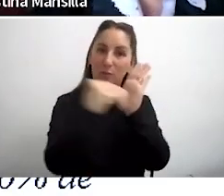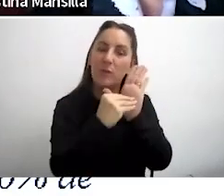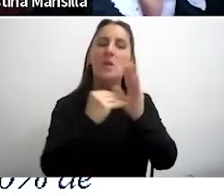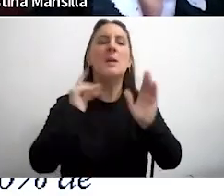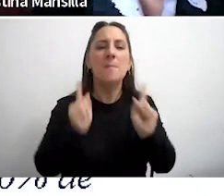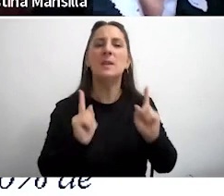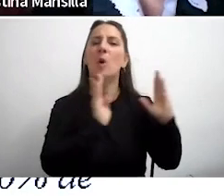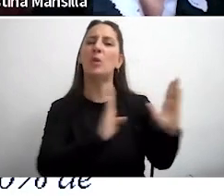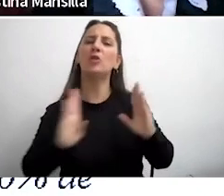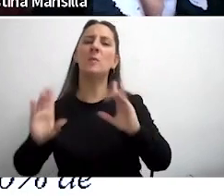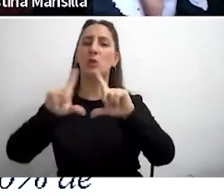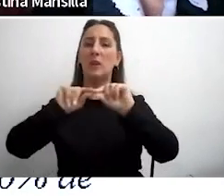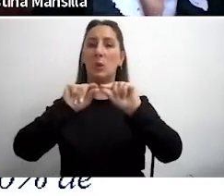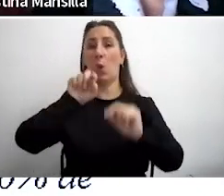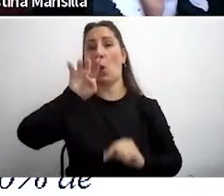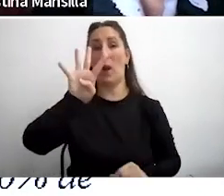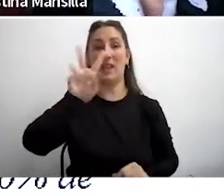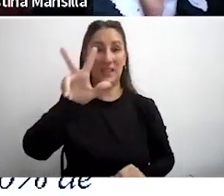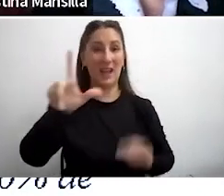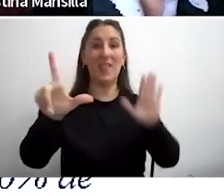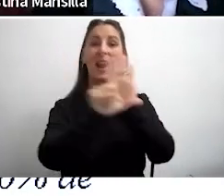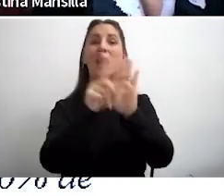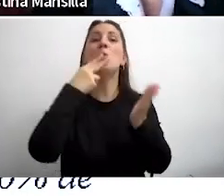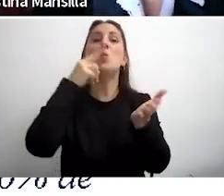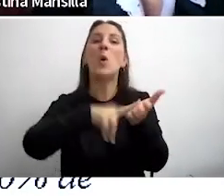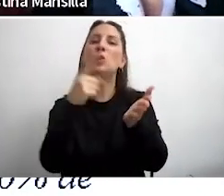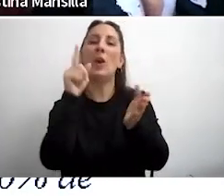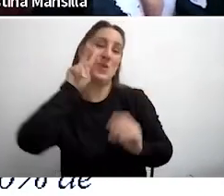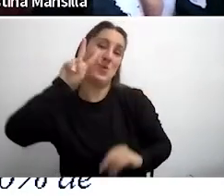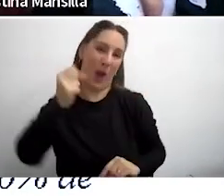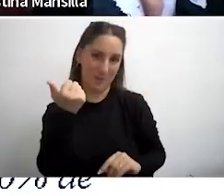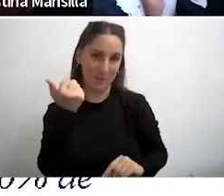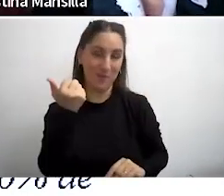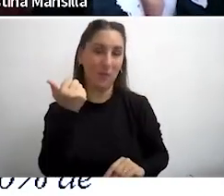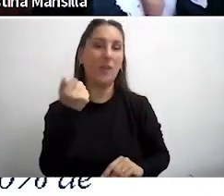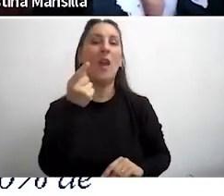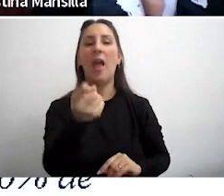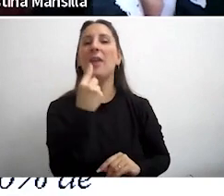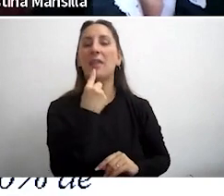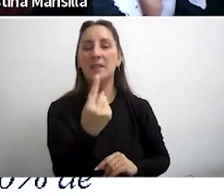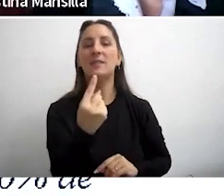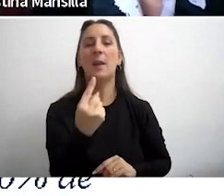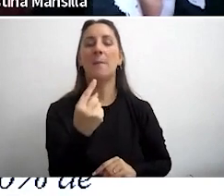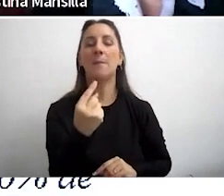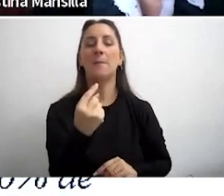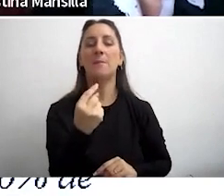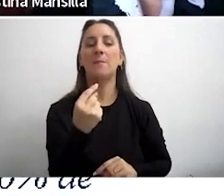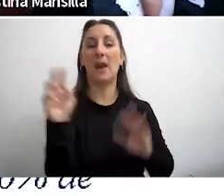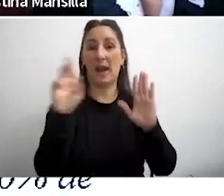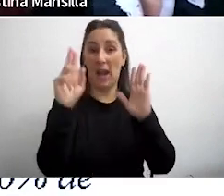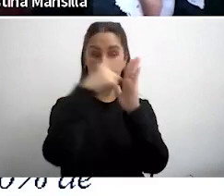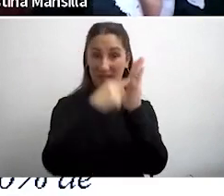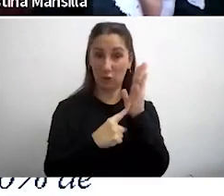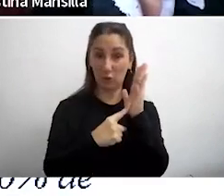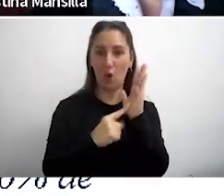del artículo 43 de la Ley de Impuesto al Valor Agregado, el cual establece, ¿sí?, a través de su reglamentación,